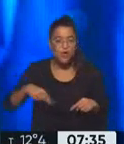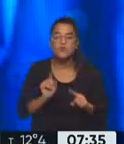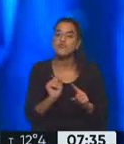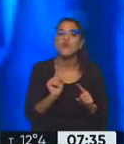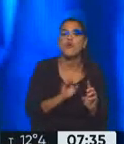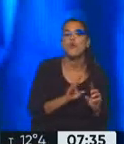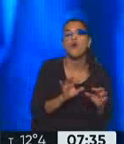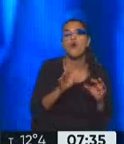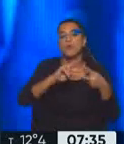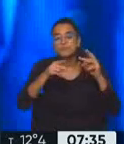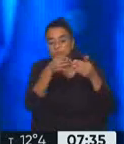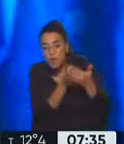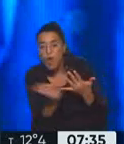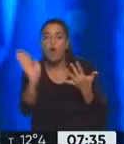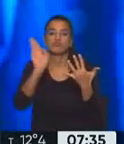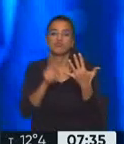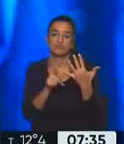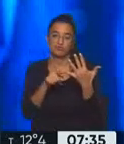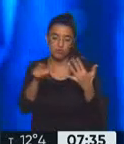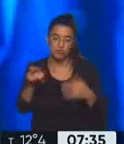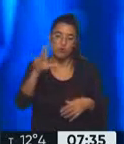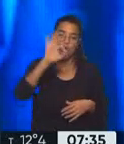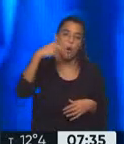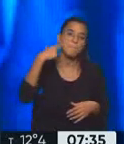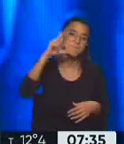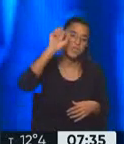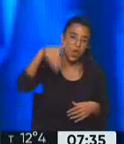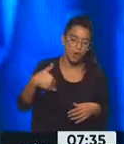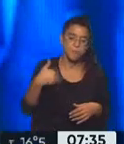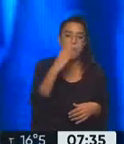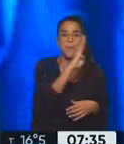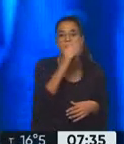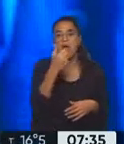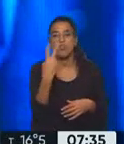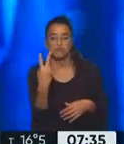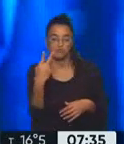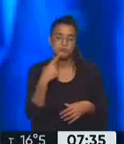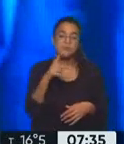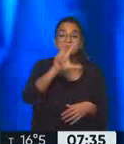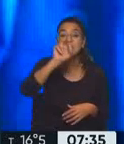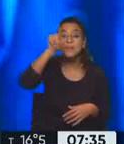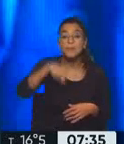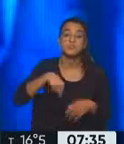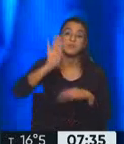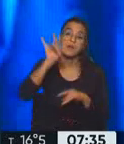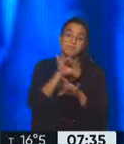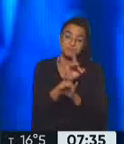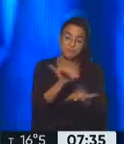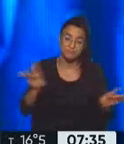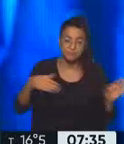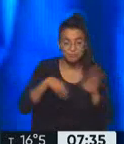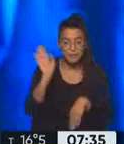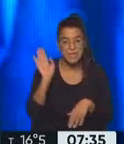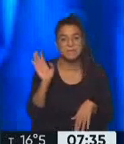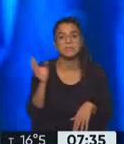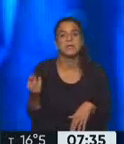sino que es otro sub linaje y este sub linaje se caracteriza por ser hasta un 30 por ciento más transmisible que